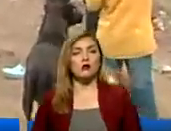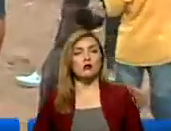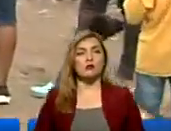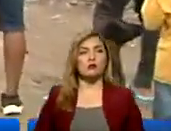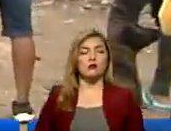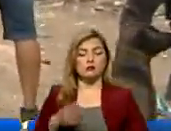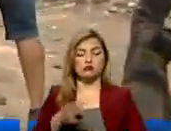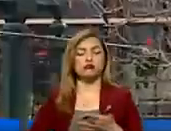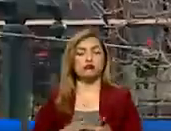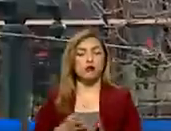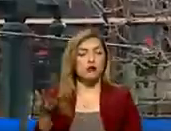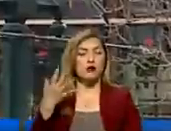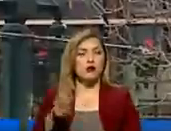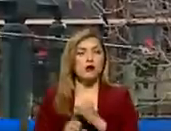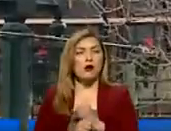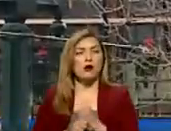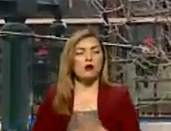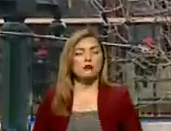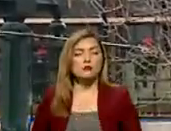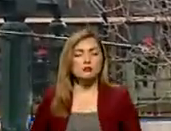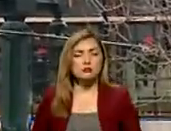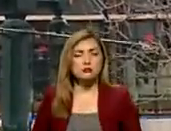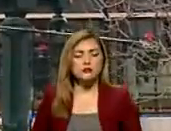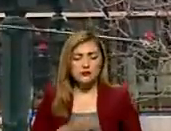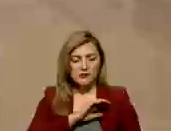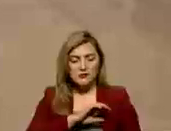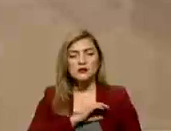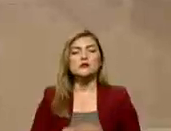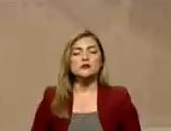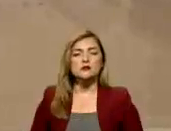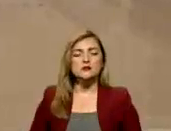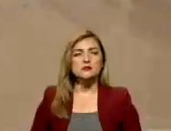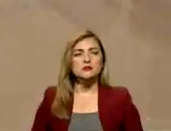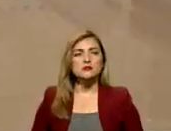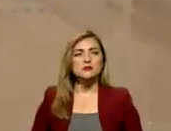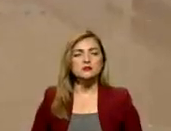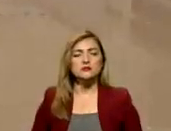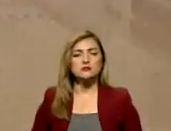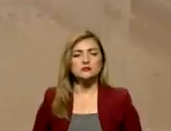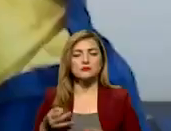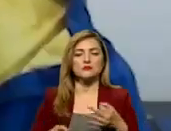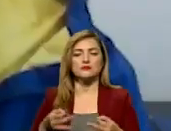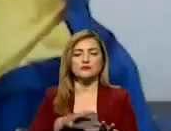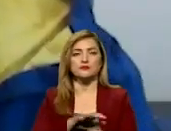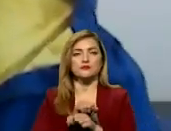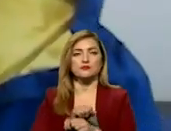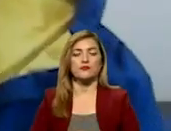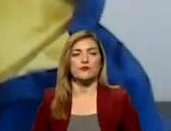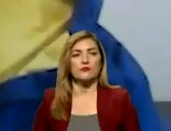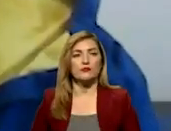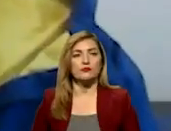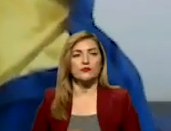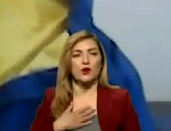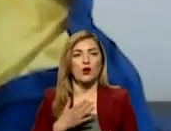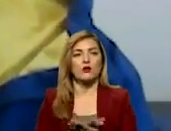que se viene generando desde hace varios años y que el municipio, mediante coactiva, se apoderó. Yo compré la